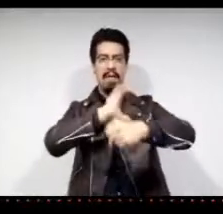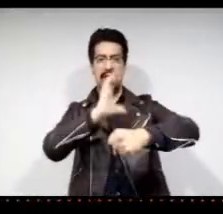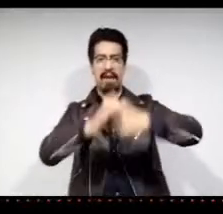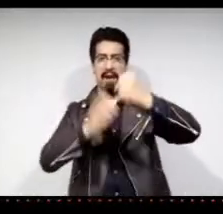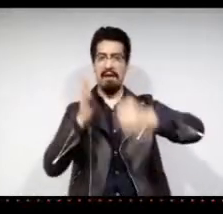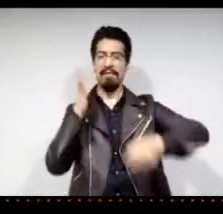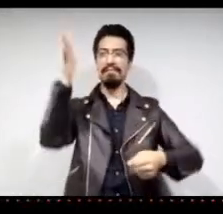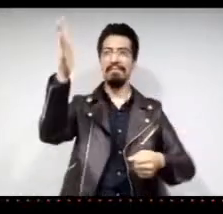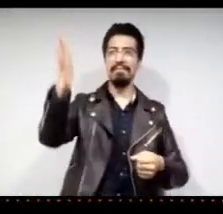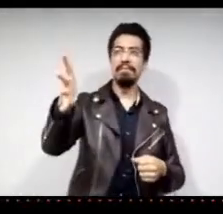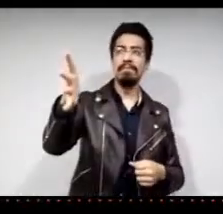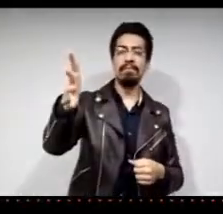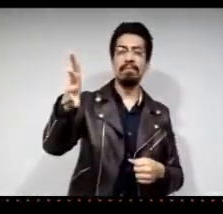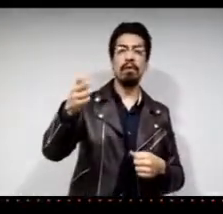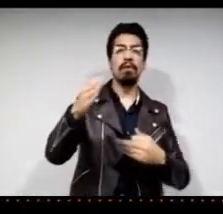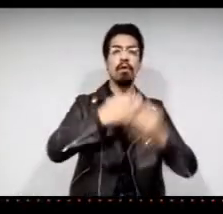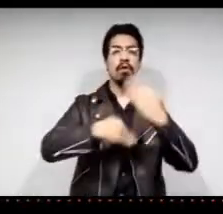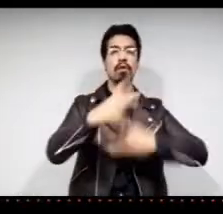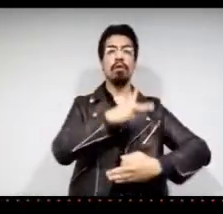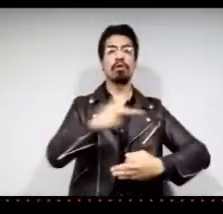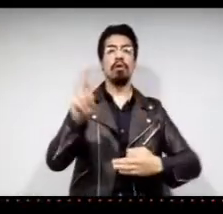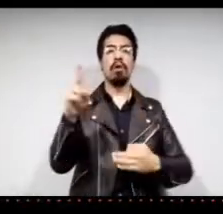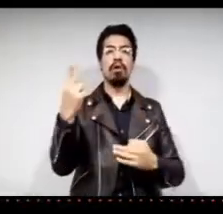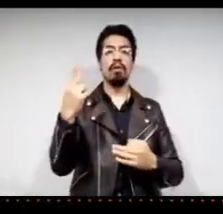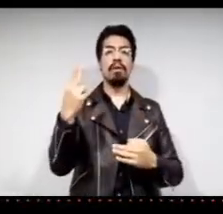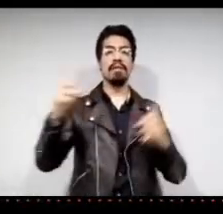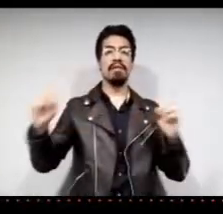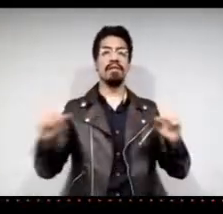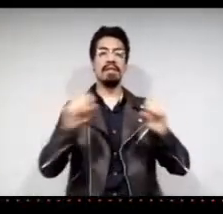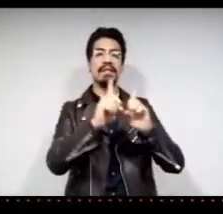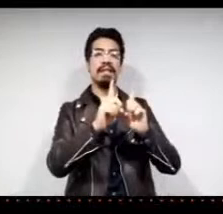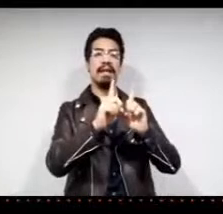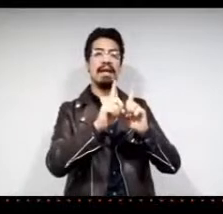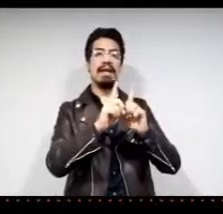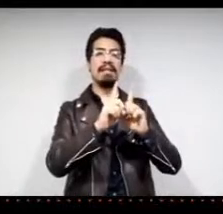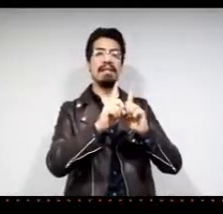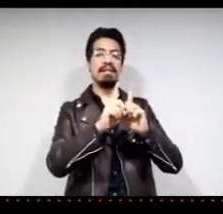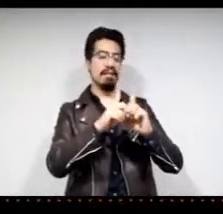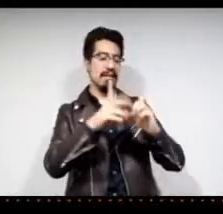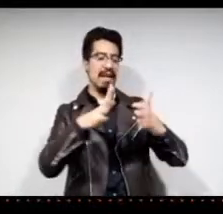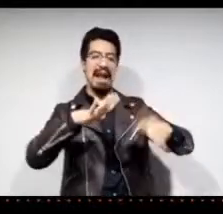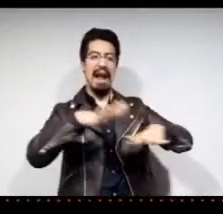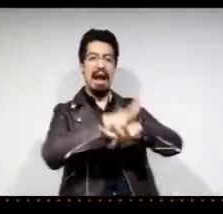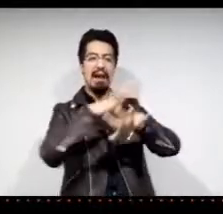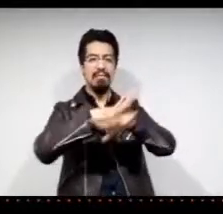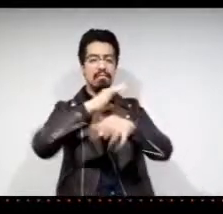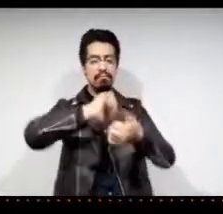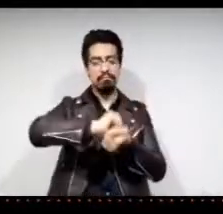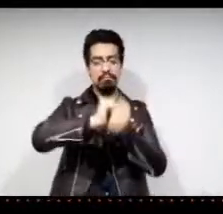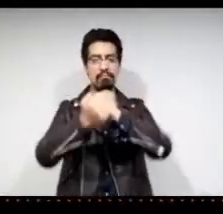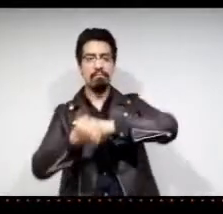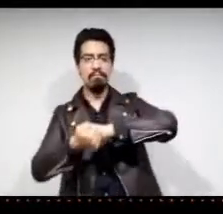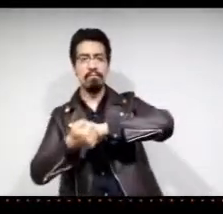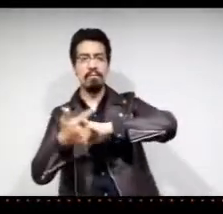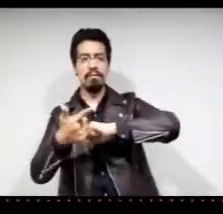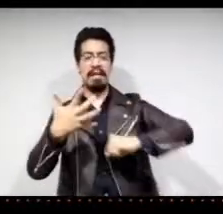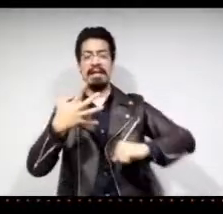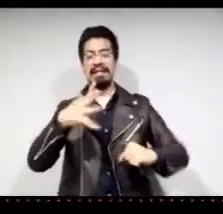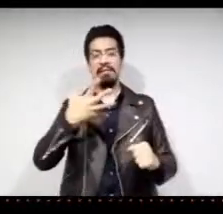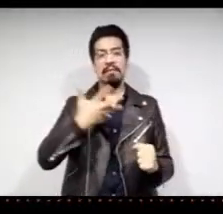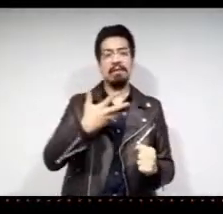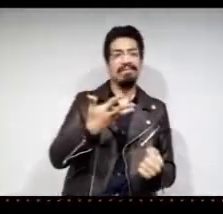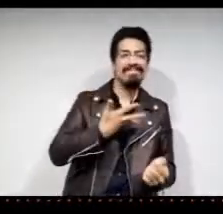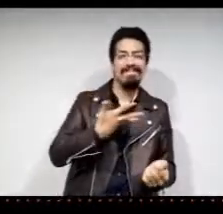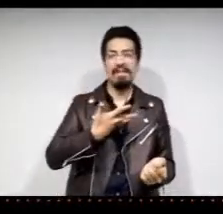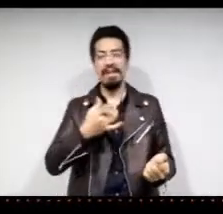¿no? Las universidades somos lentas, nos cuesta trabajo la adaptación al cambio, curiosamente, y teníamos el temor de que los